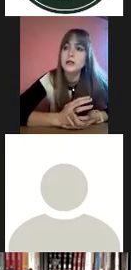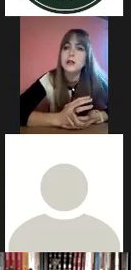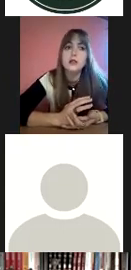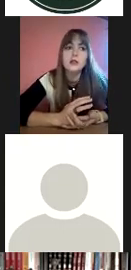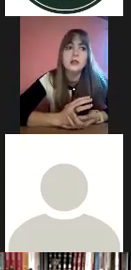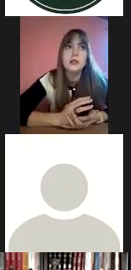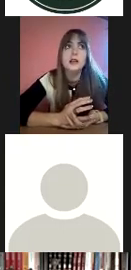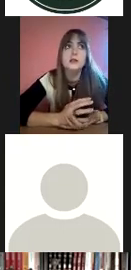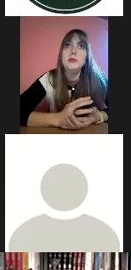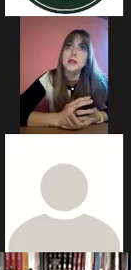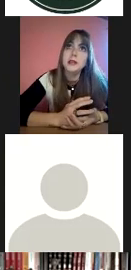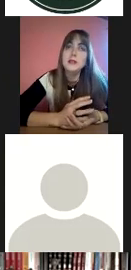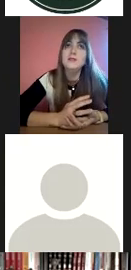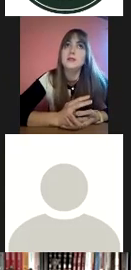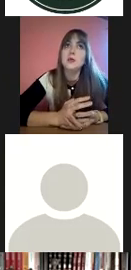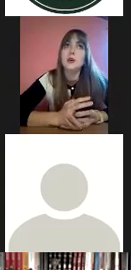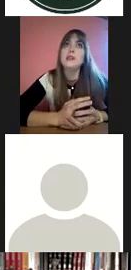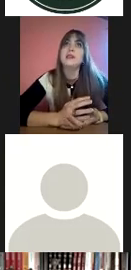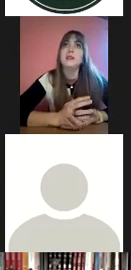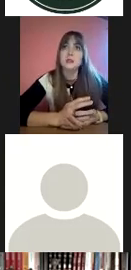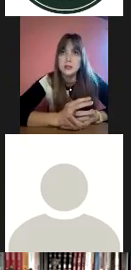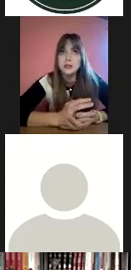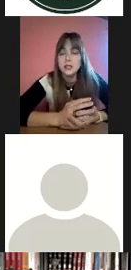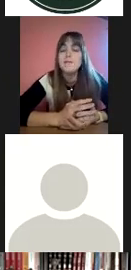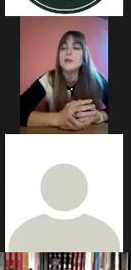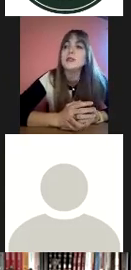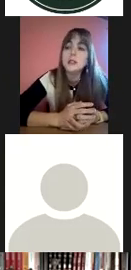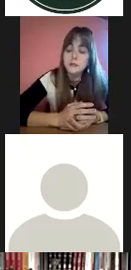país, donde la perrera, como antes no se